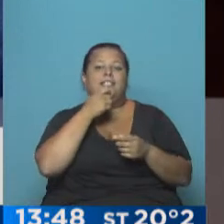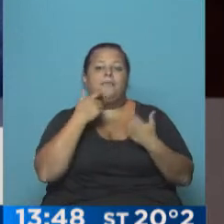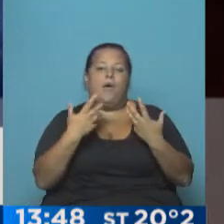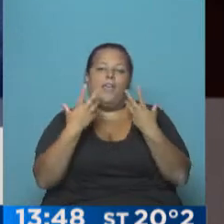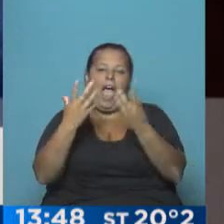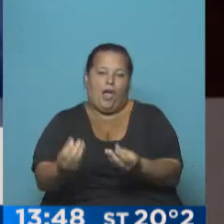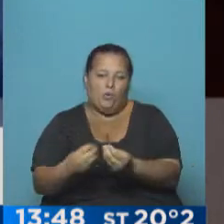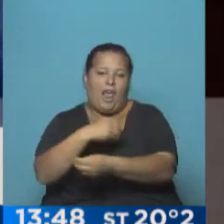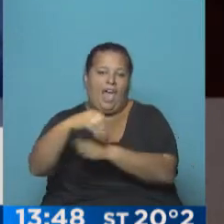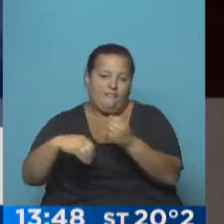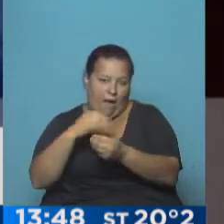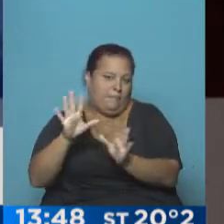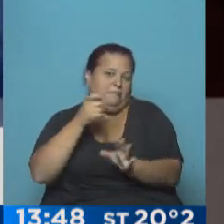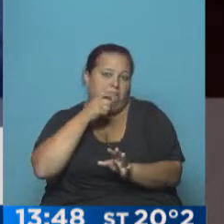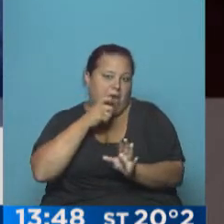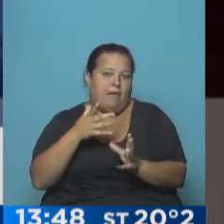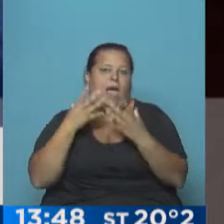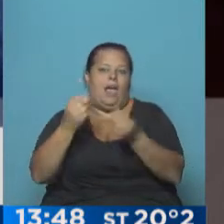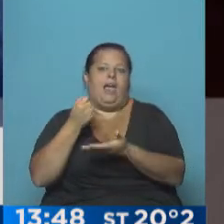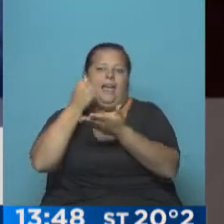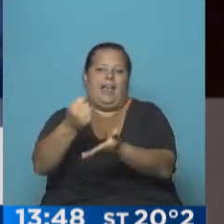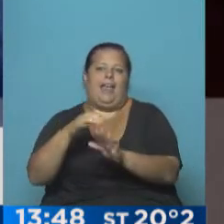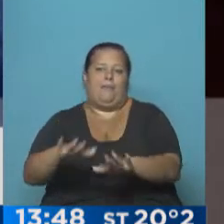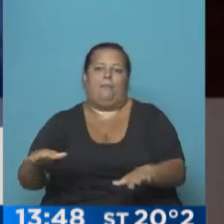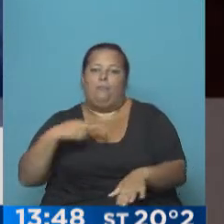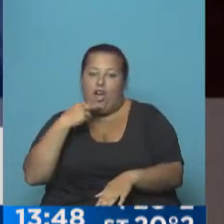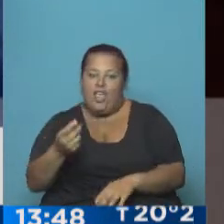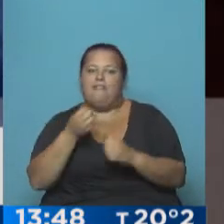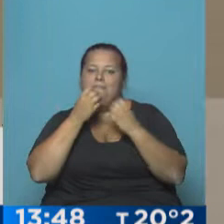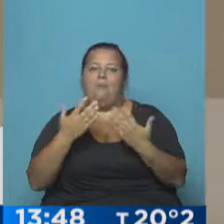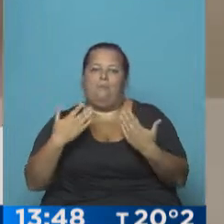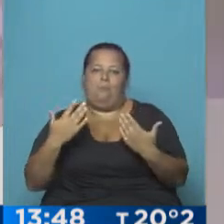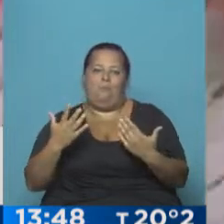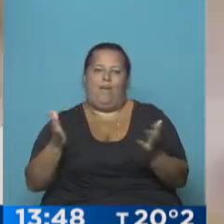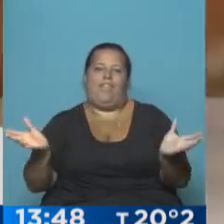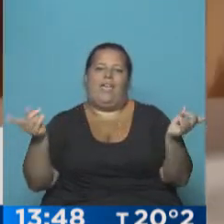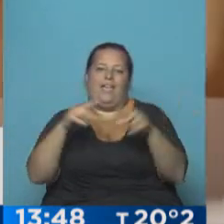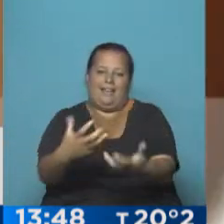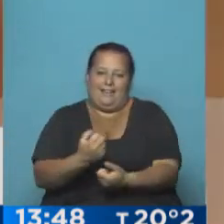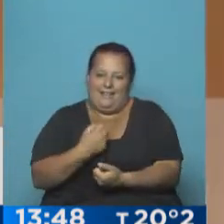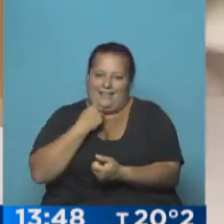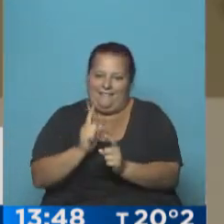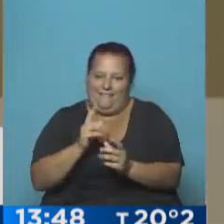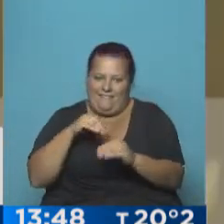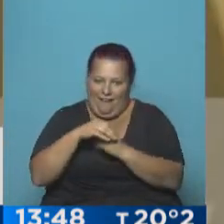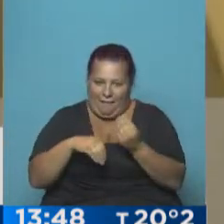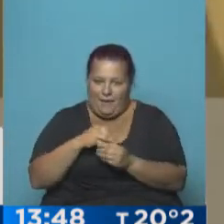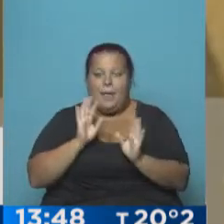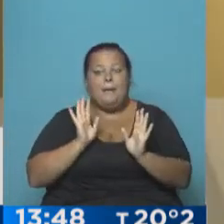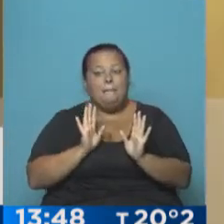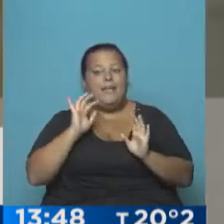de ayudar a una familia, por ejemplo, con la asignación universal por hijo, le daba la posibilidad de retener a los chicos. Pero sí